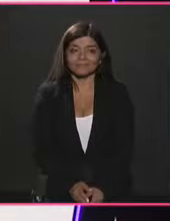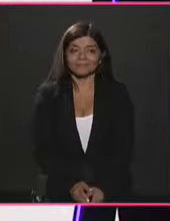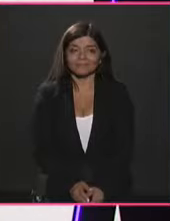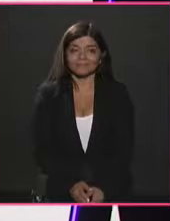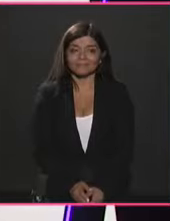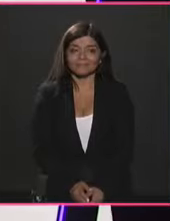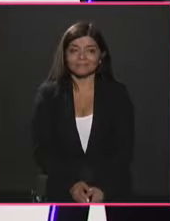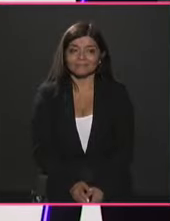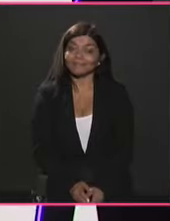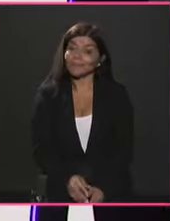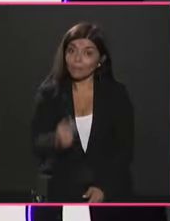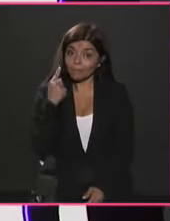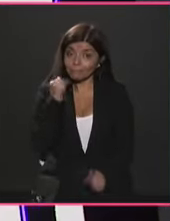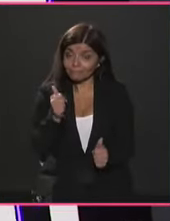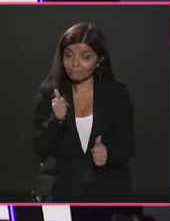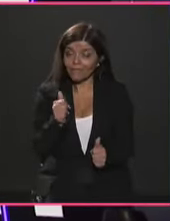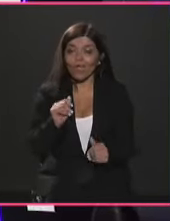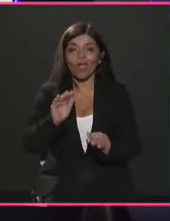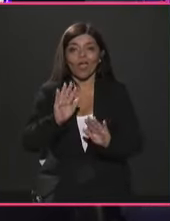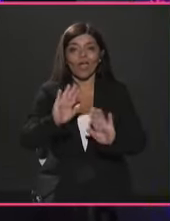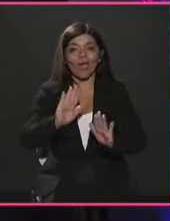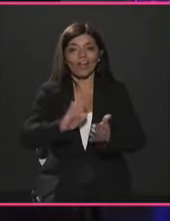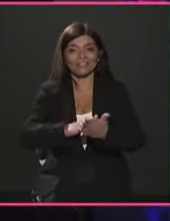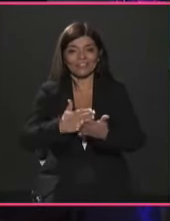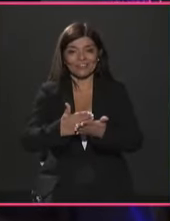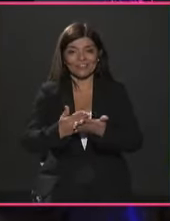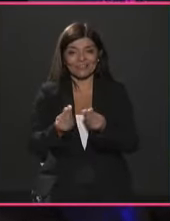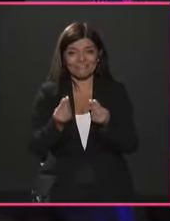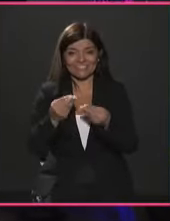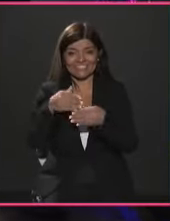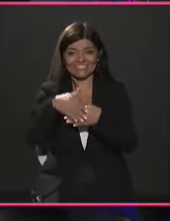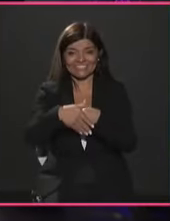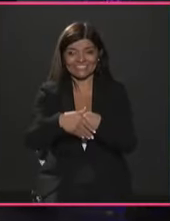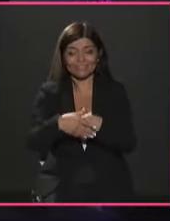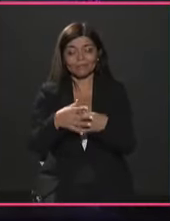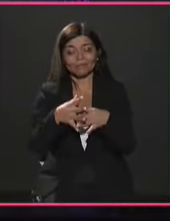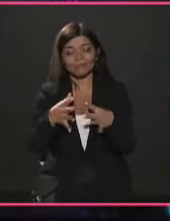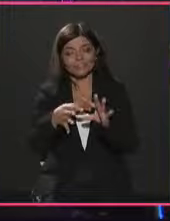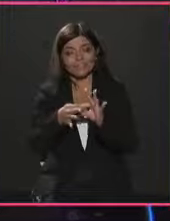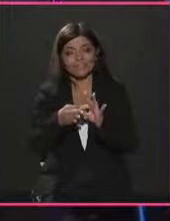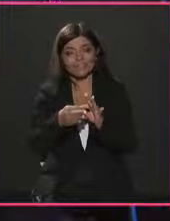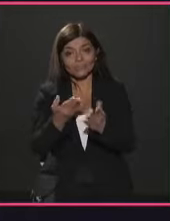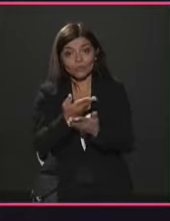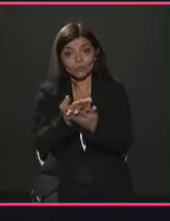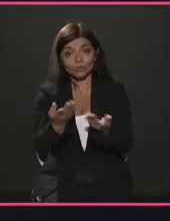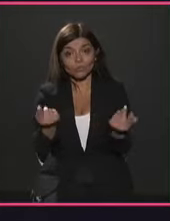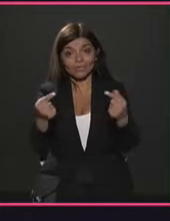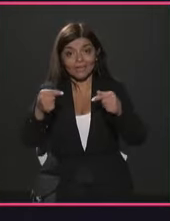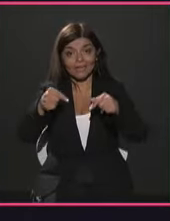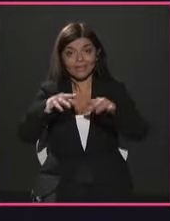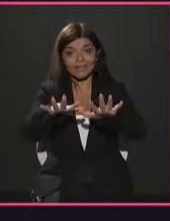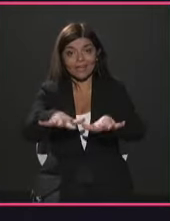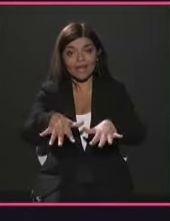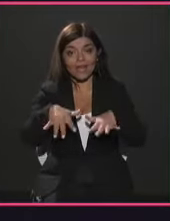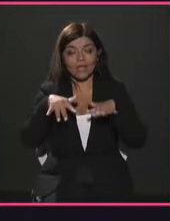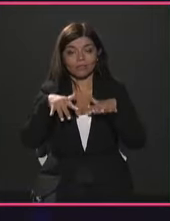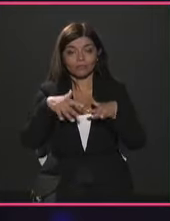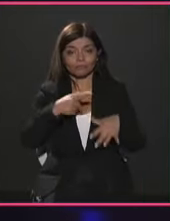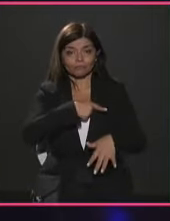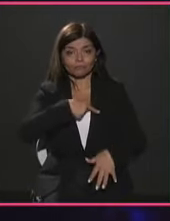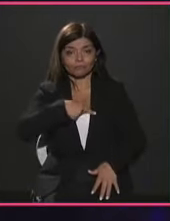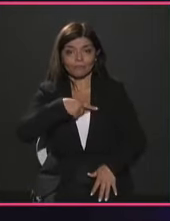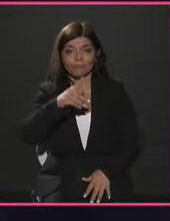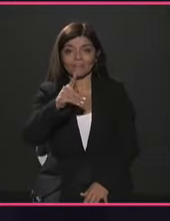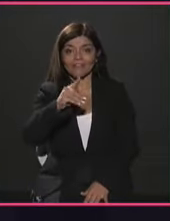Diego me escuchan Hola a todos muy buenas tardes Muchas gracias por estar aquí en el congreso yo soy Diego